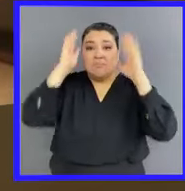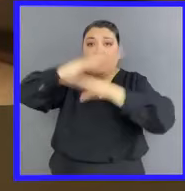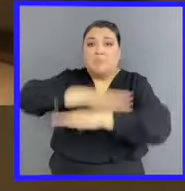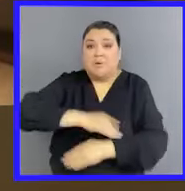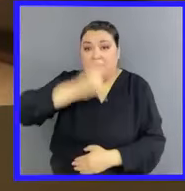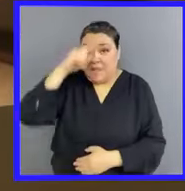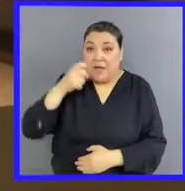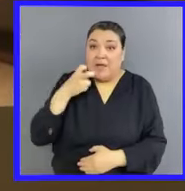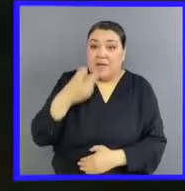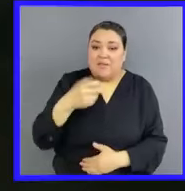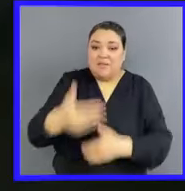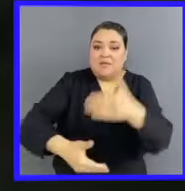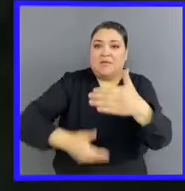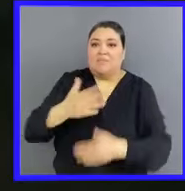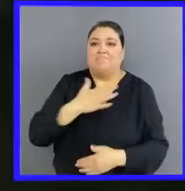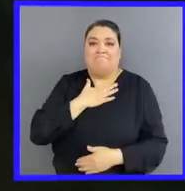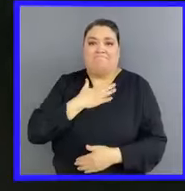justicia.